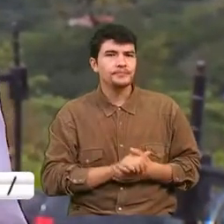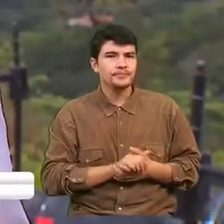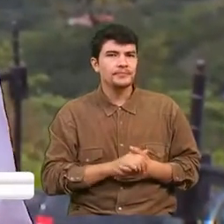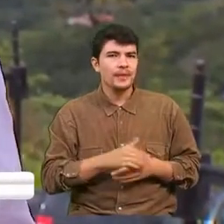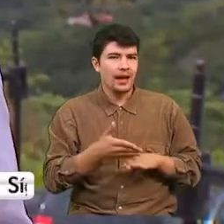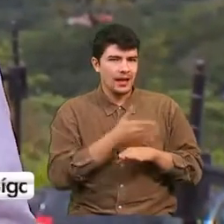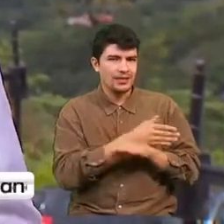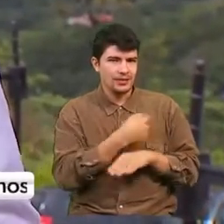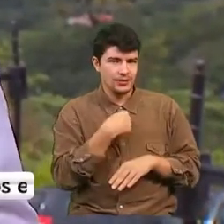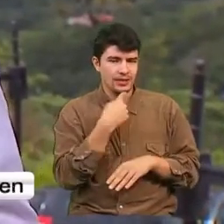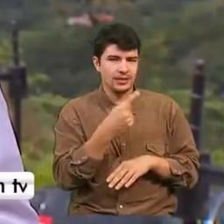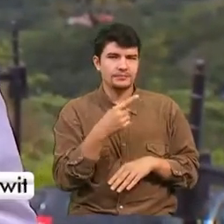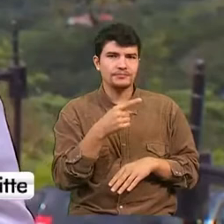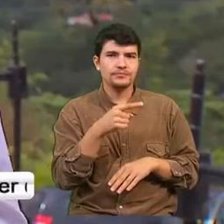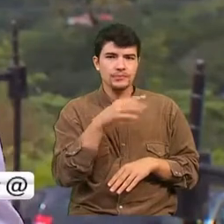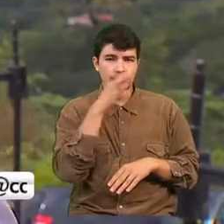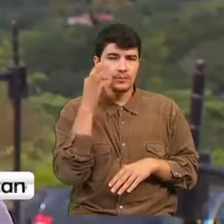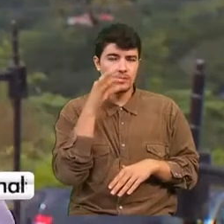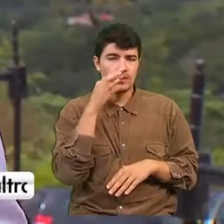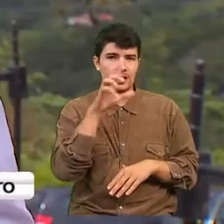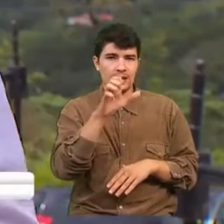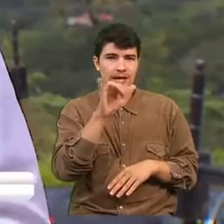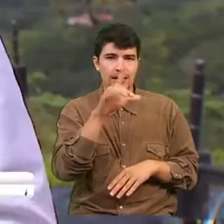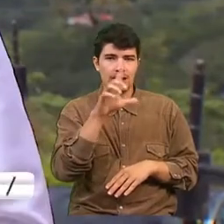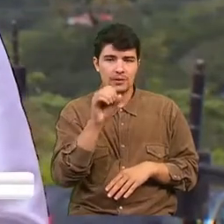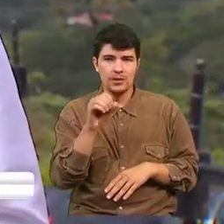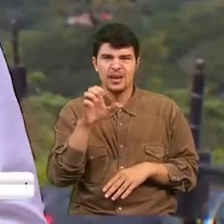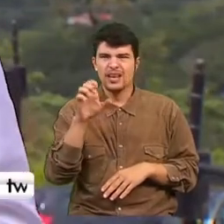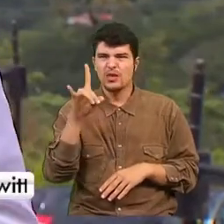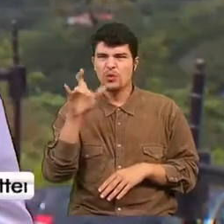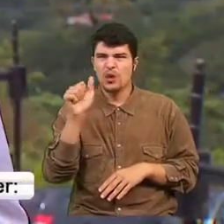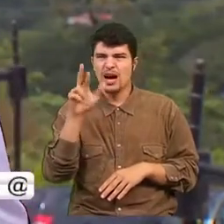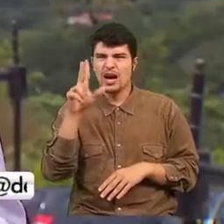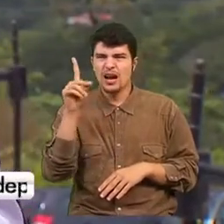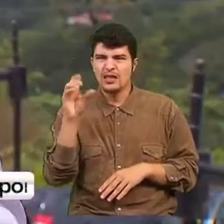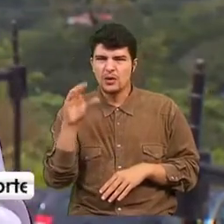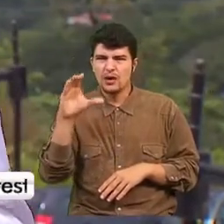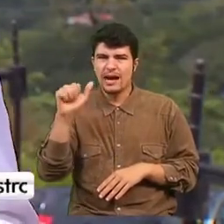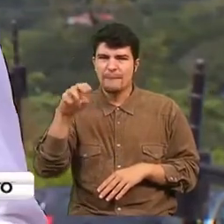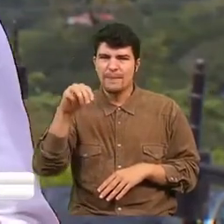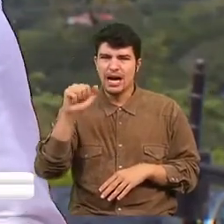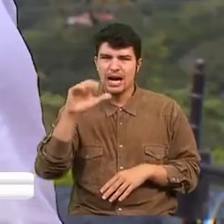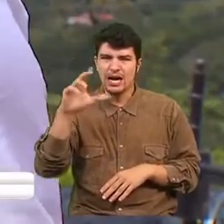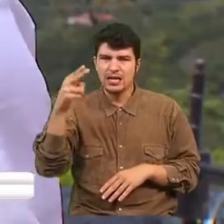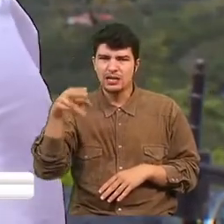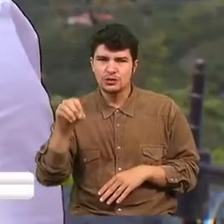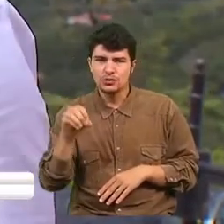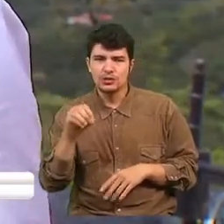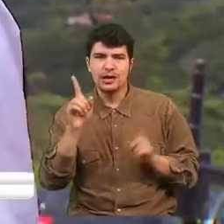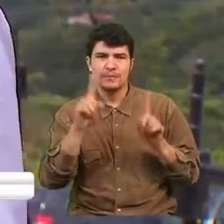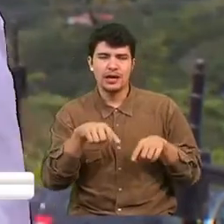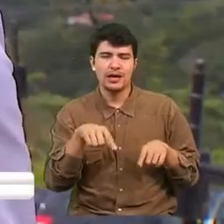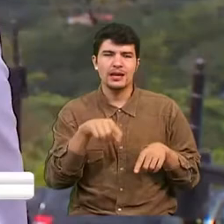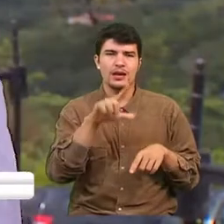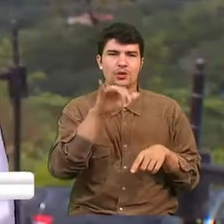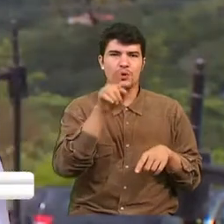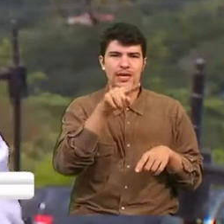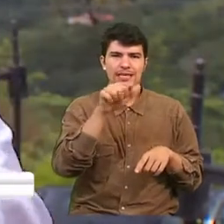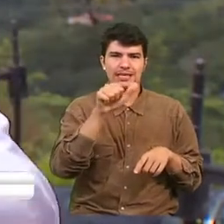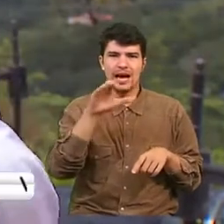maestro Lelio Larte, lo que significó Eduardo Camacho Gamba, lo que vamos a encontrar con el maestro Luisa